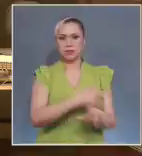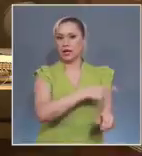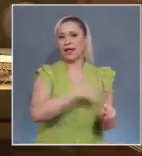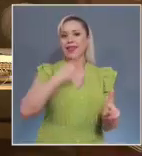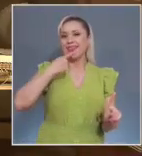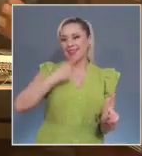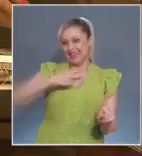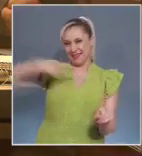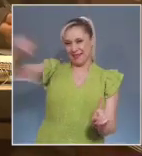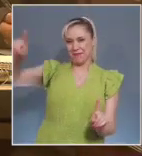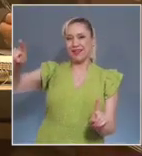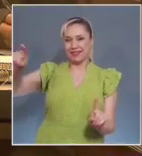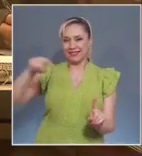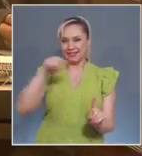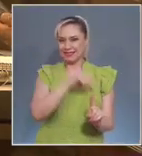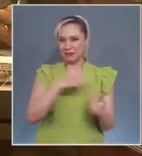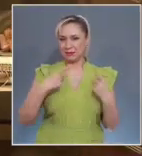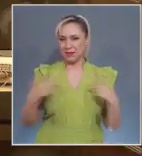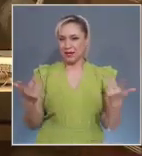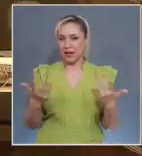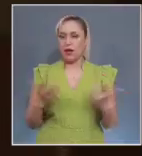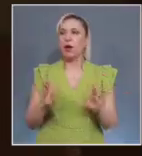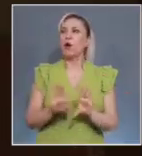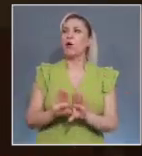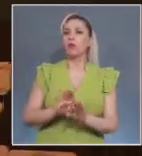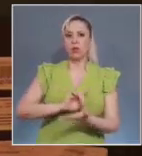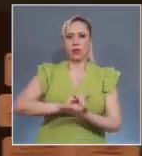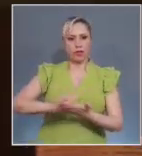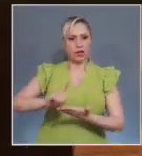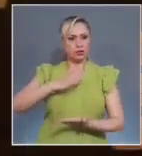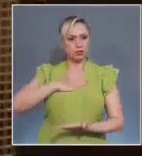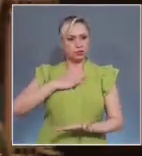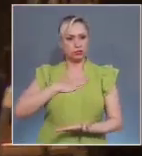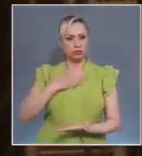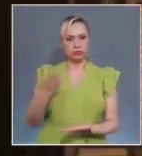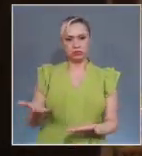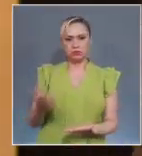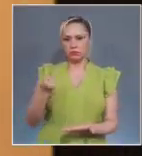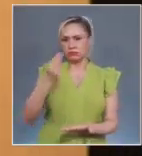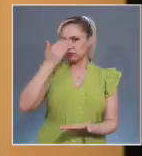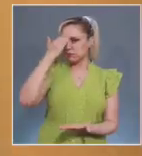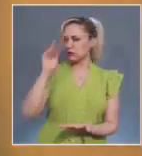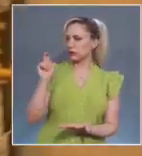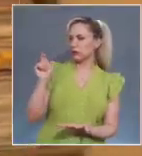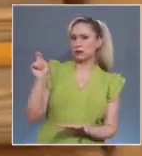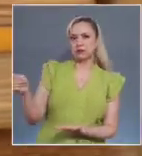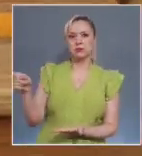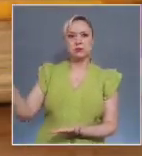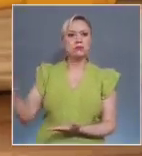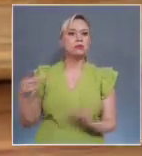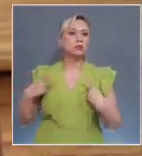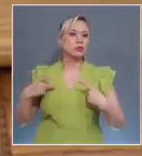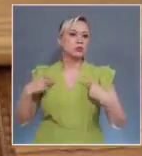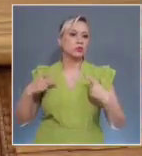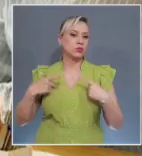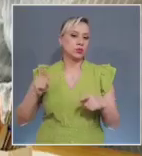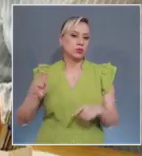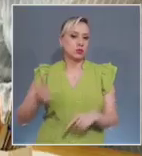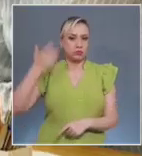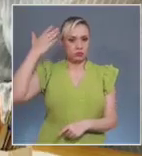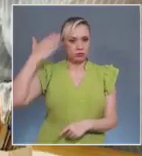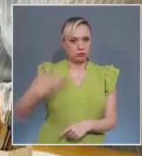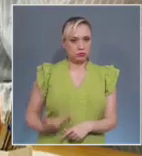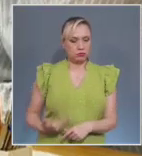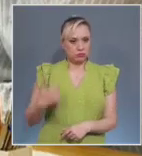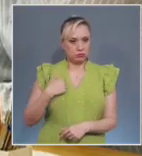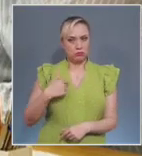derecho humano de acceso a la justicia de la parte actora. Concluyó que contraviene el principio constitucional de igualdad procesal, pues